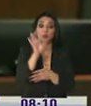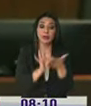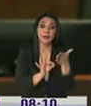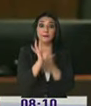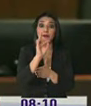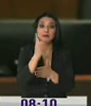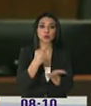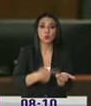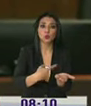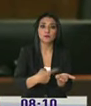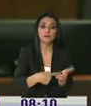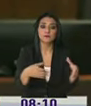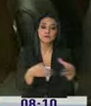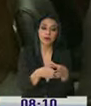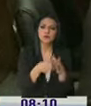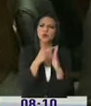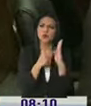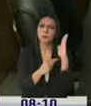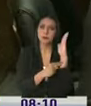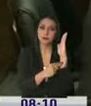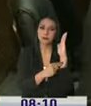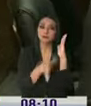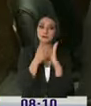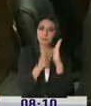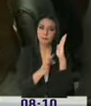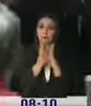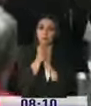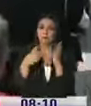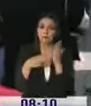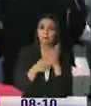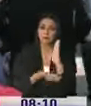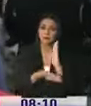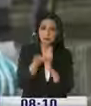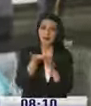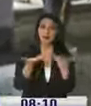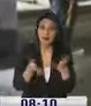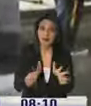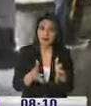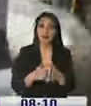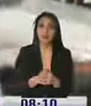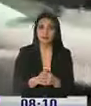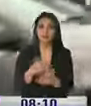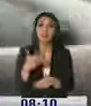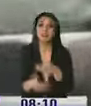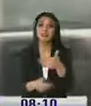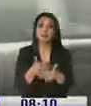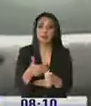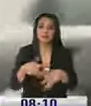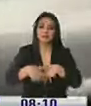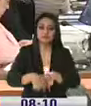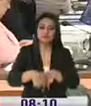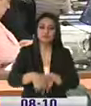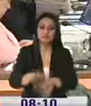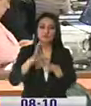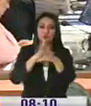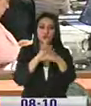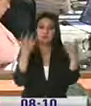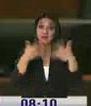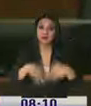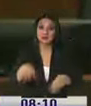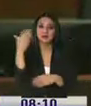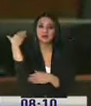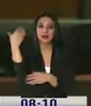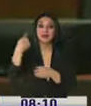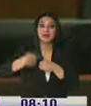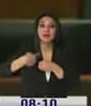segundo debate, la ordenanza que en principio habilitaba el incremento de pasajes en Quito, y después de haber tenido un paro del transporte público, el alcalde